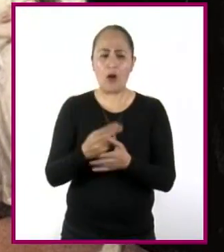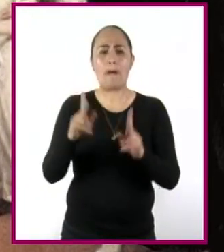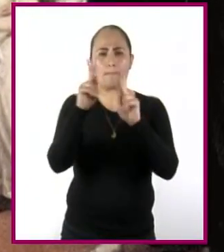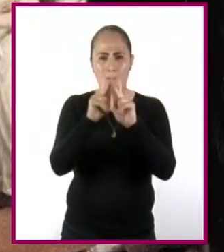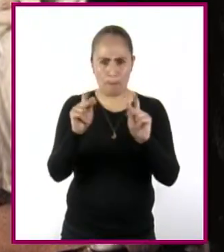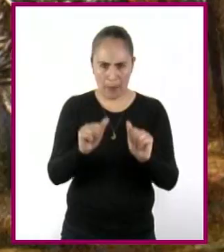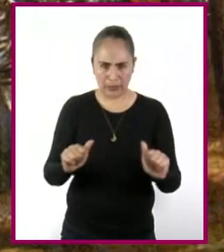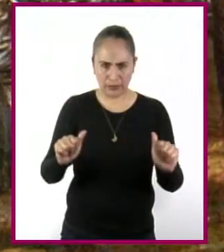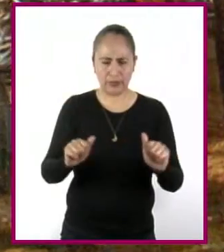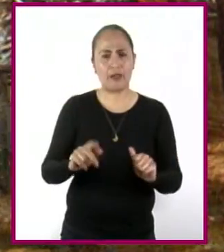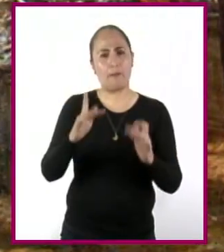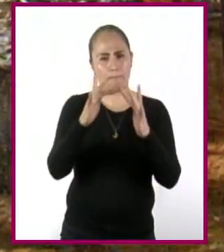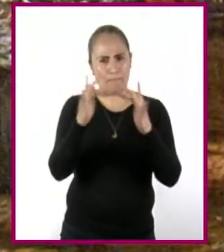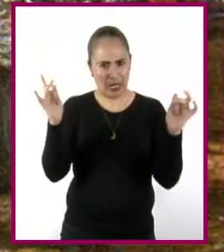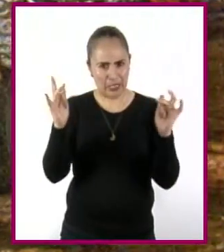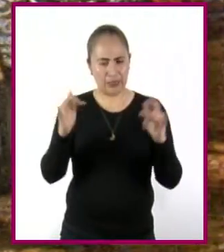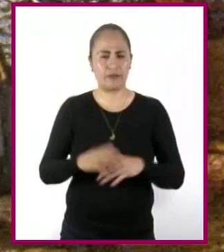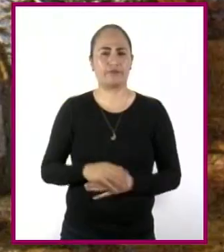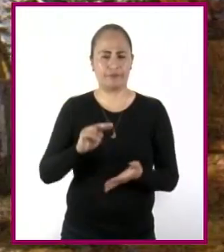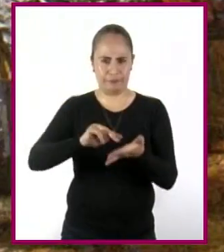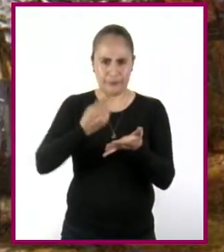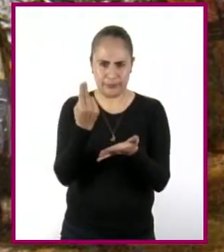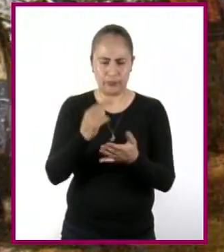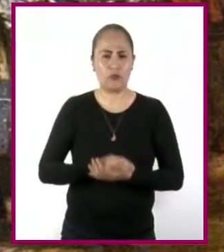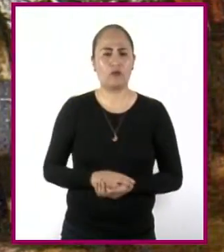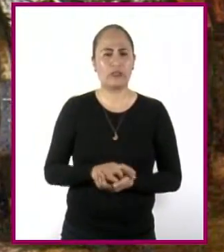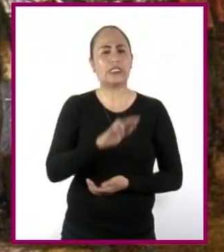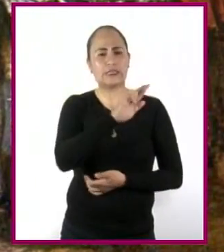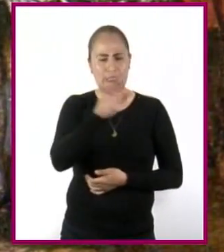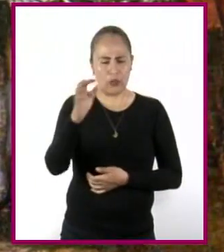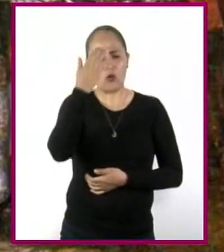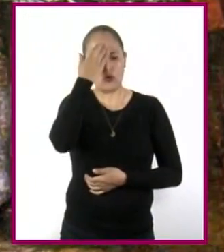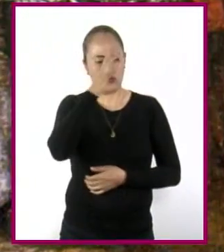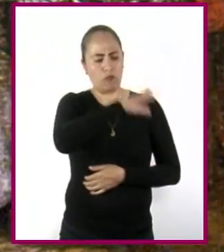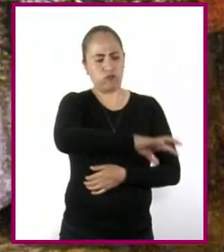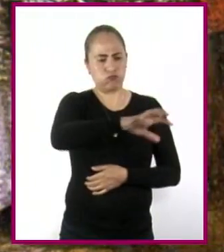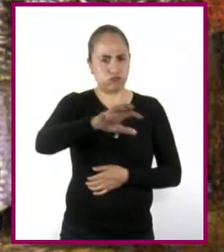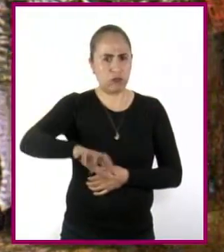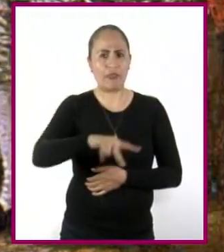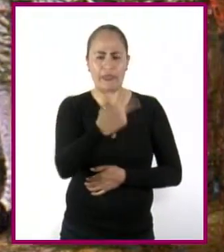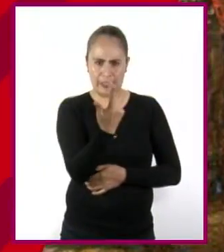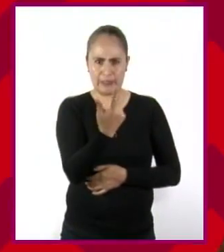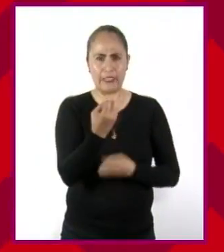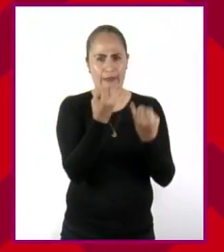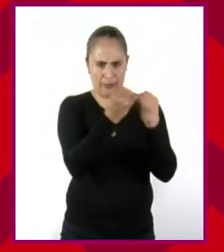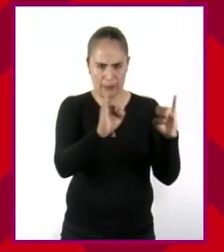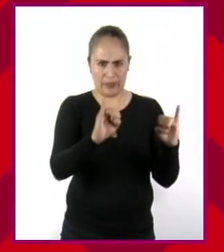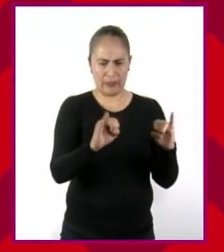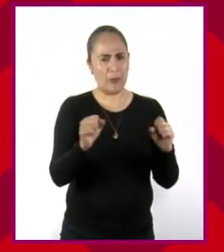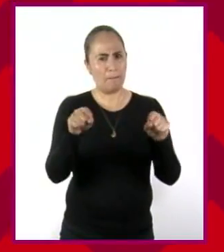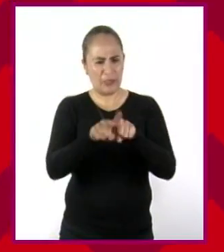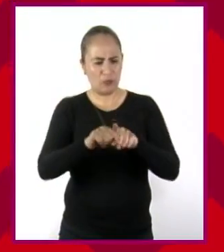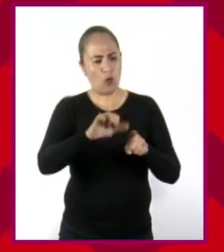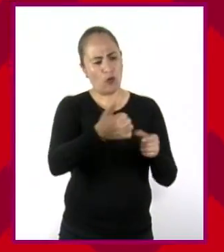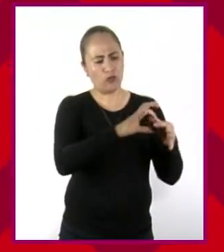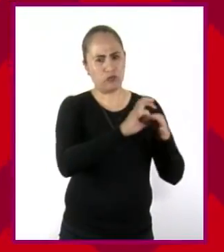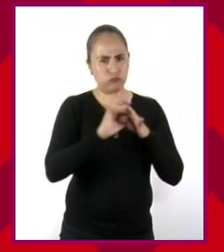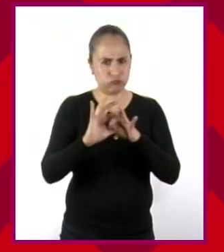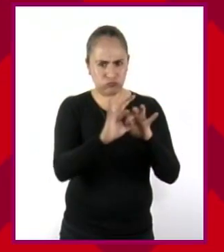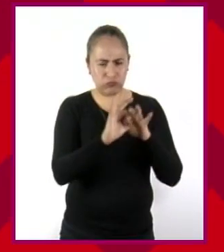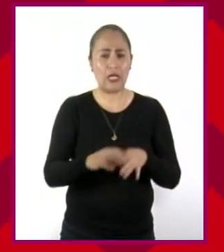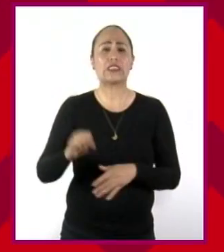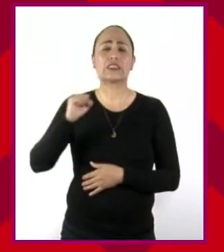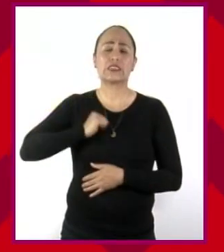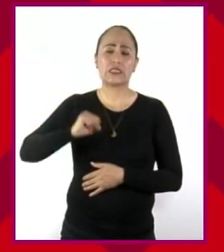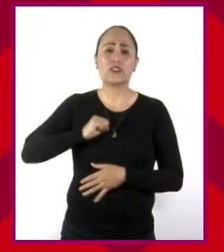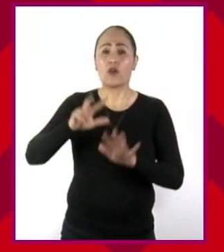de París y reconoció la independencia de las 13 colonias y sus aliados. El fin del siglo XVIII